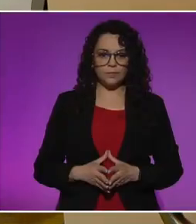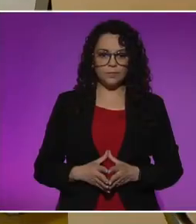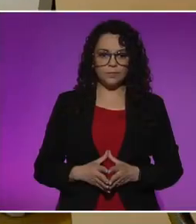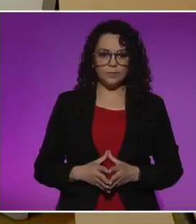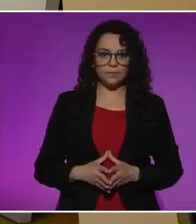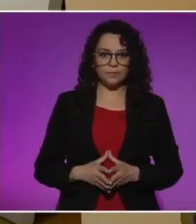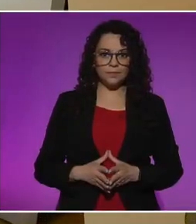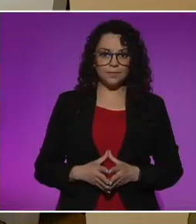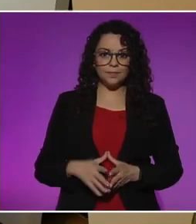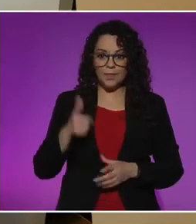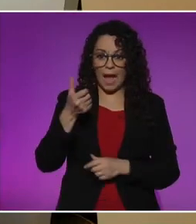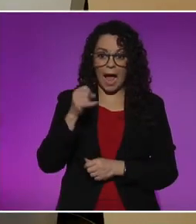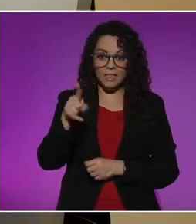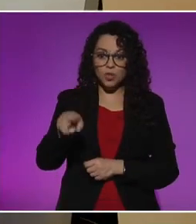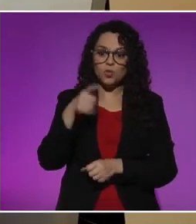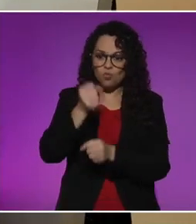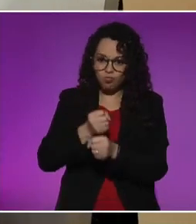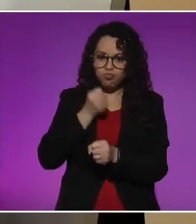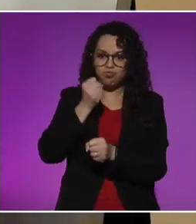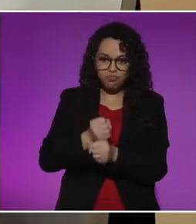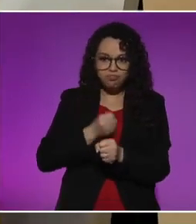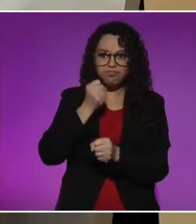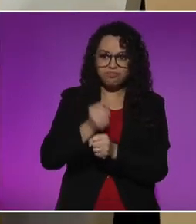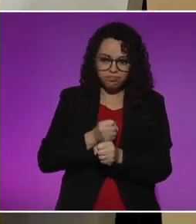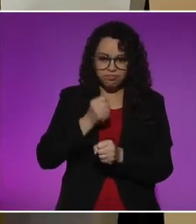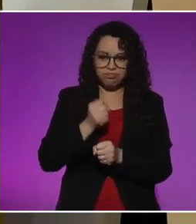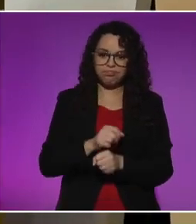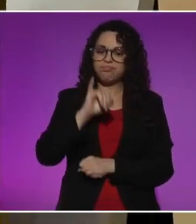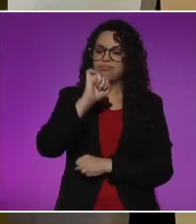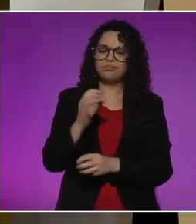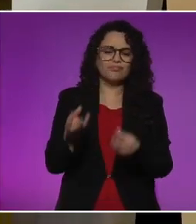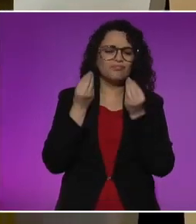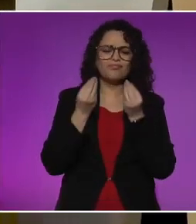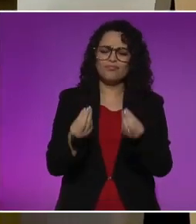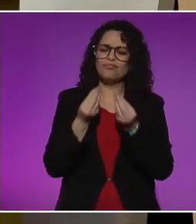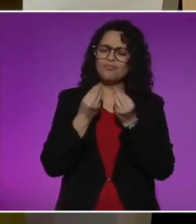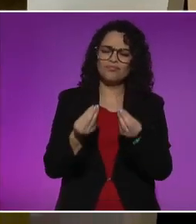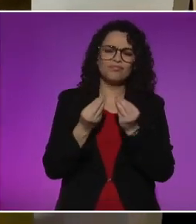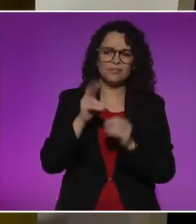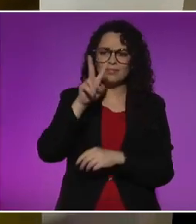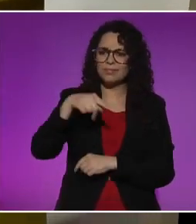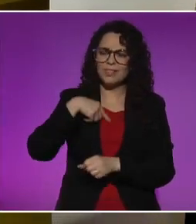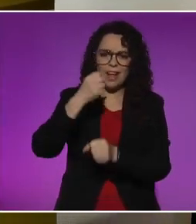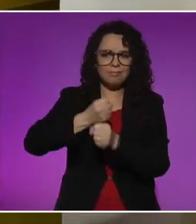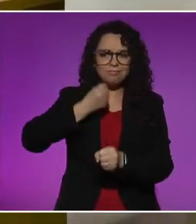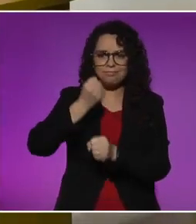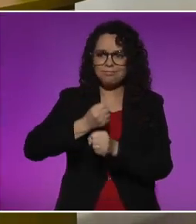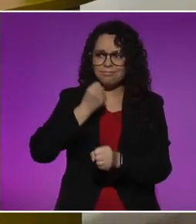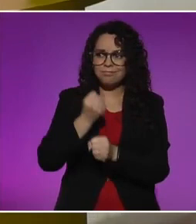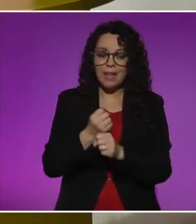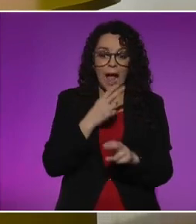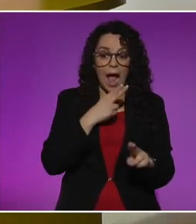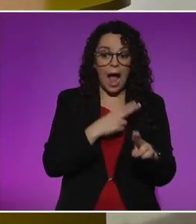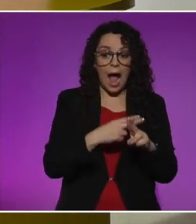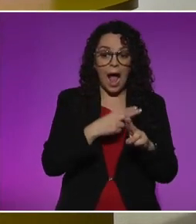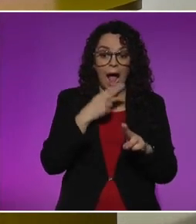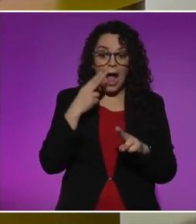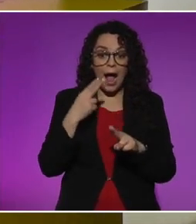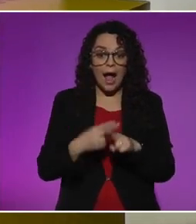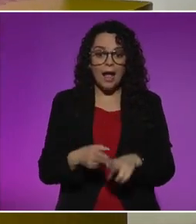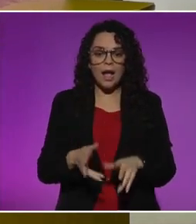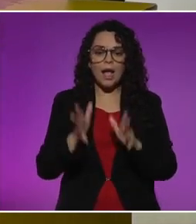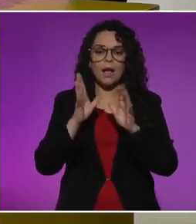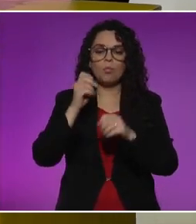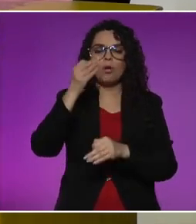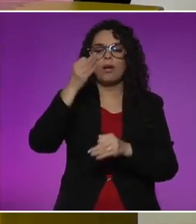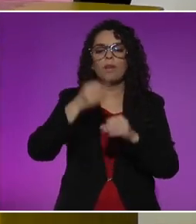Y así practicaste y practicaste. Practiqué muchísimo, muchísimo, muchísimo. Hasta que me pudo